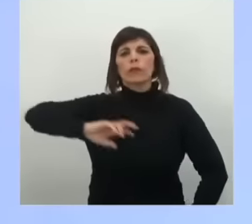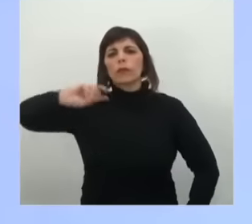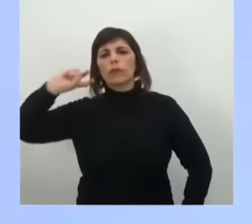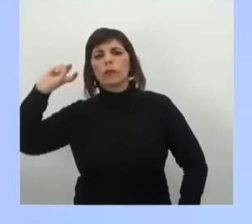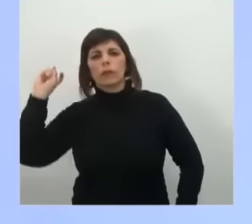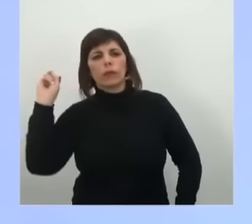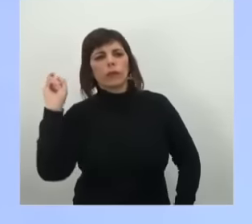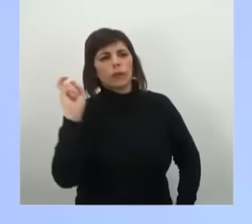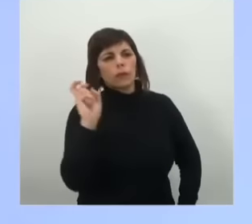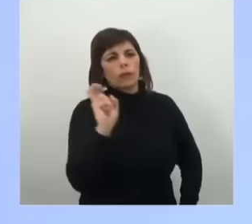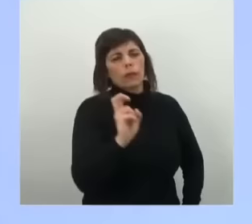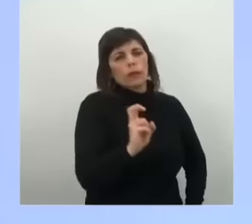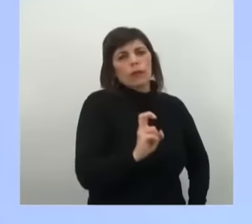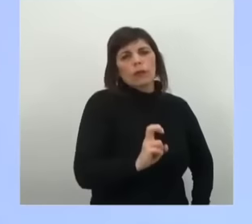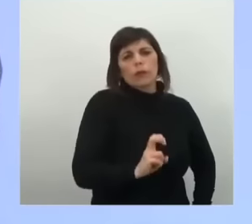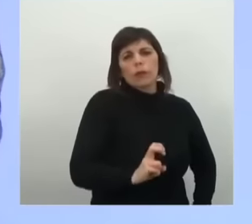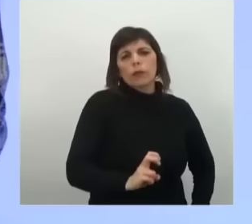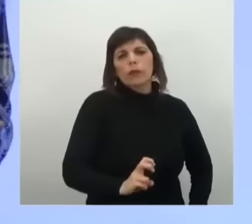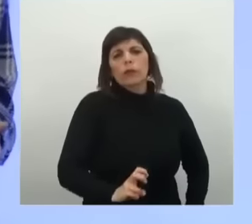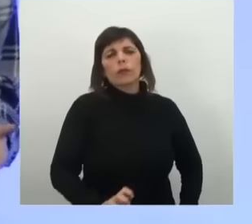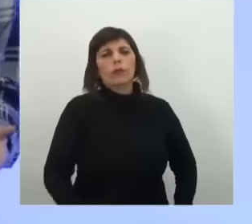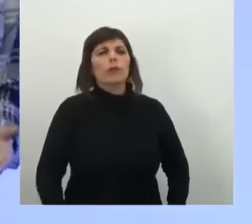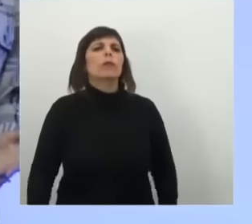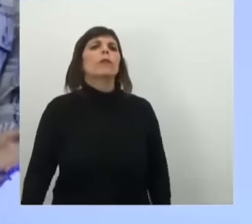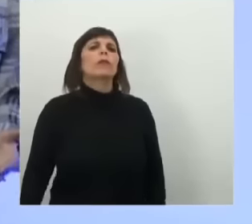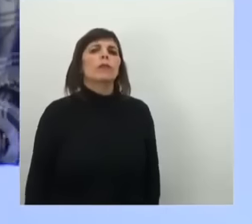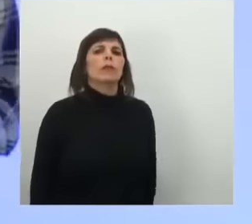Santo Espíritu Santo